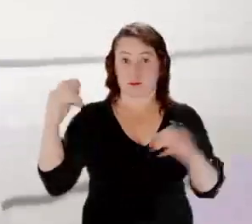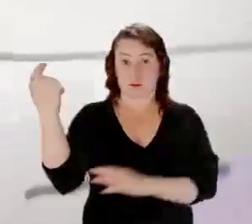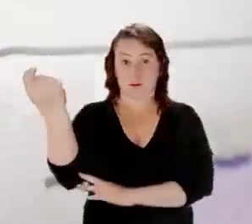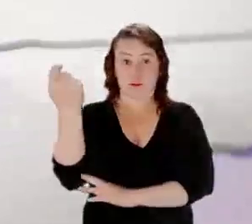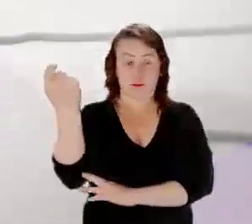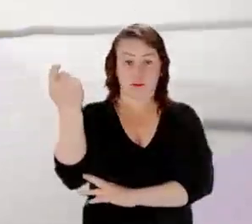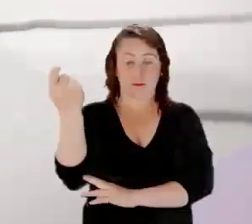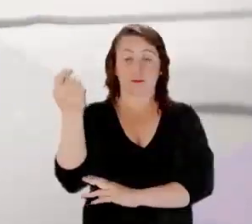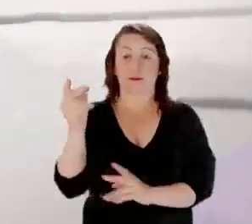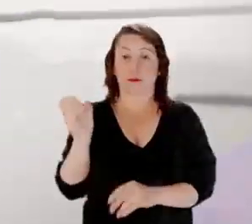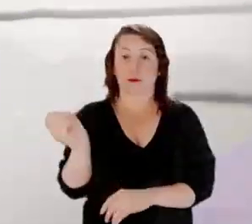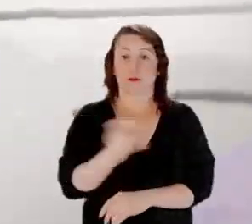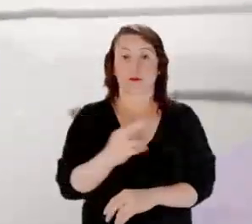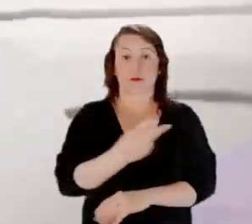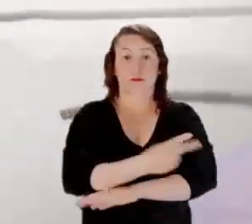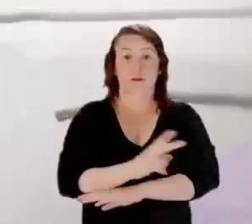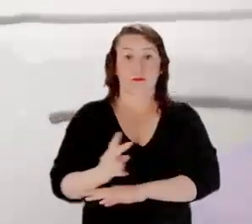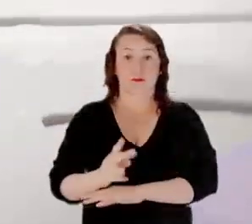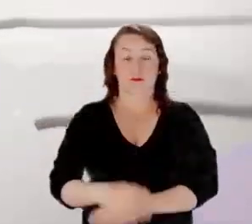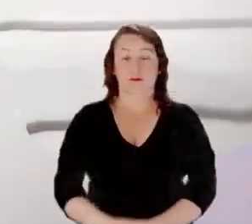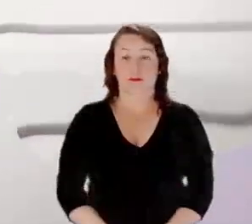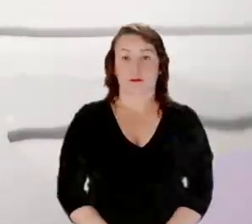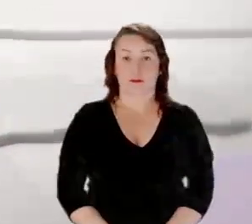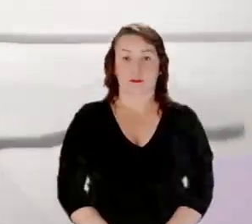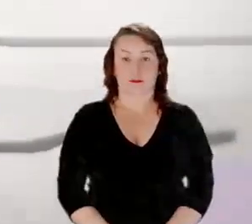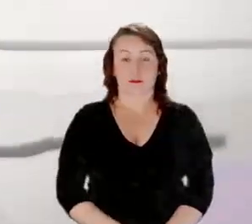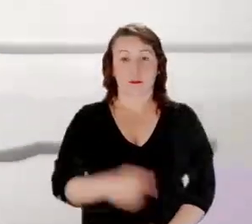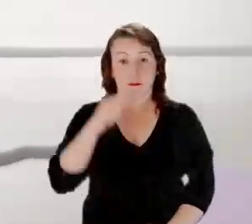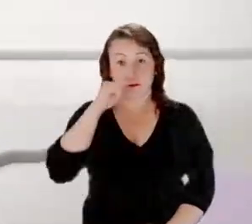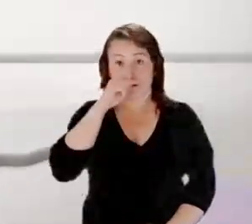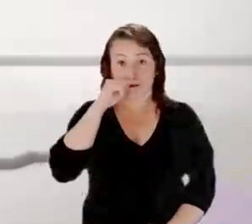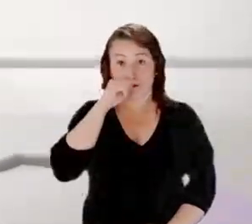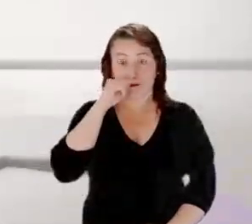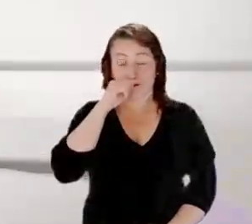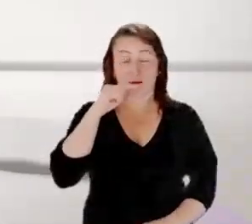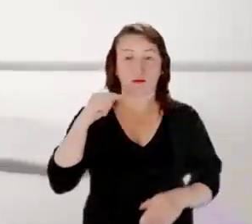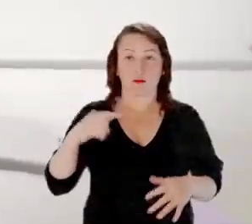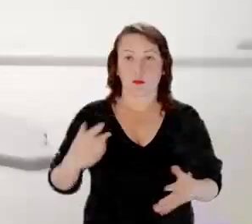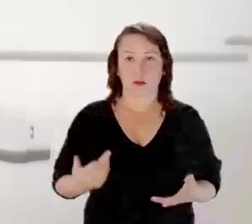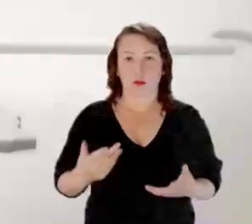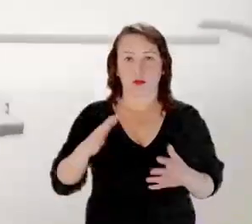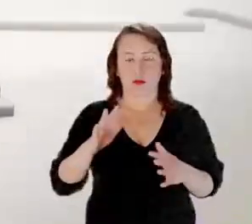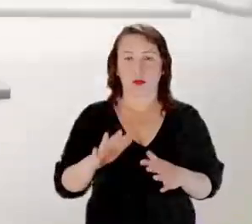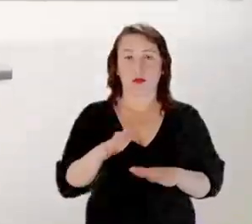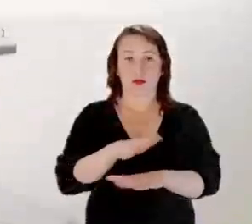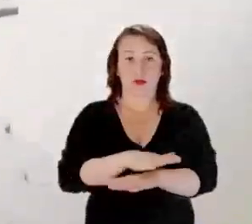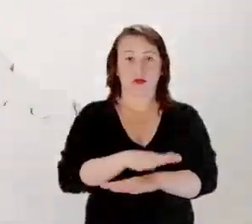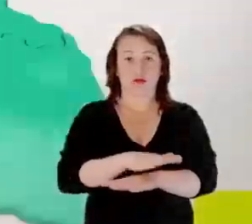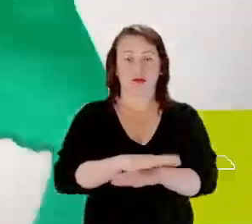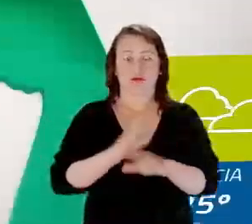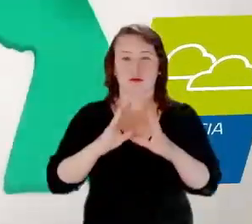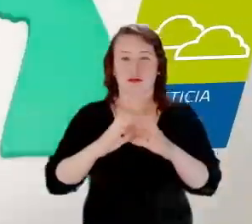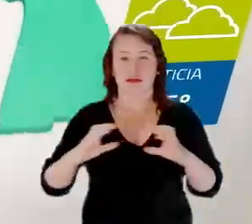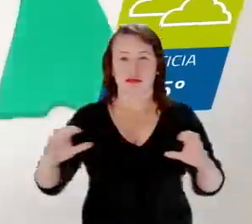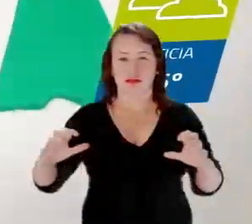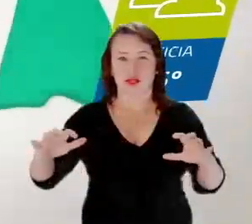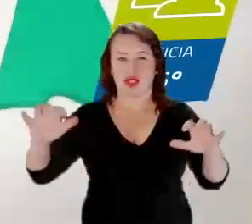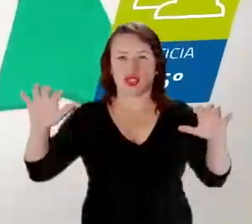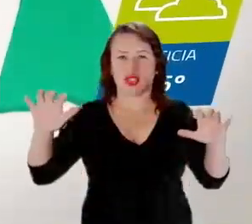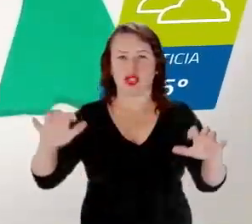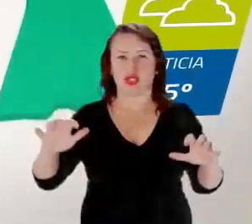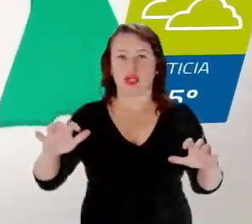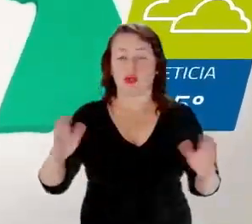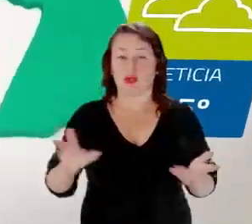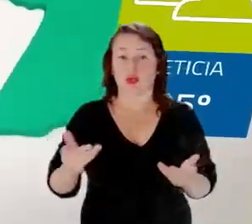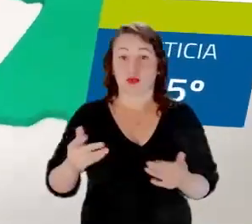y Meta, y oriente de Vichada. La Amazonía, por su parte, podría presentar una tarde nublada y con